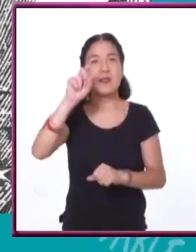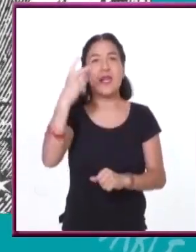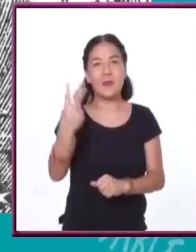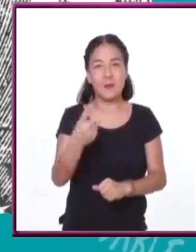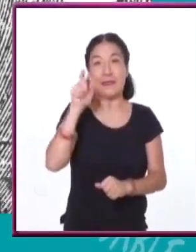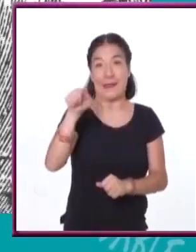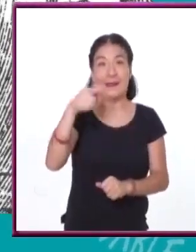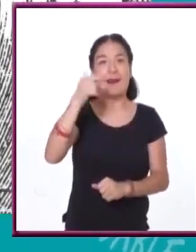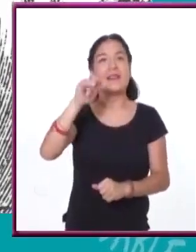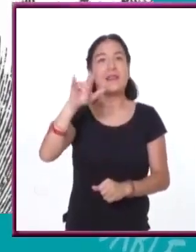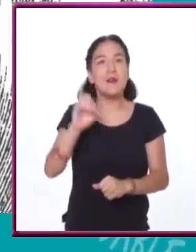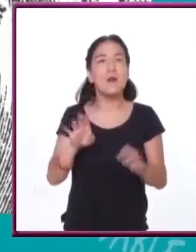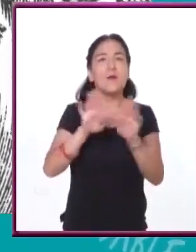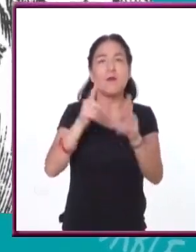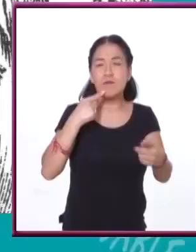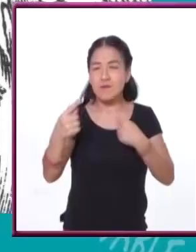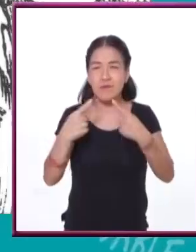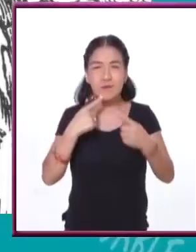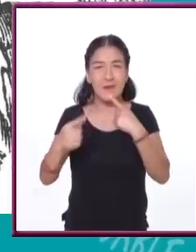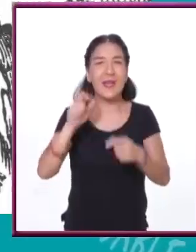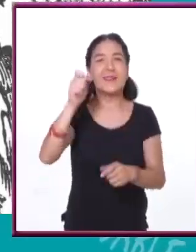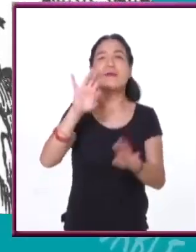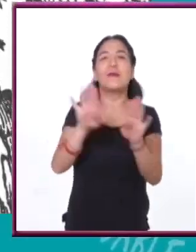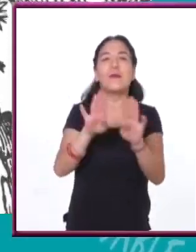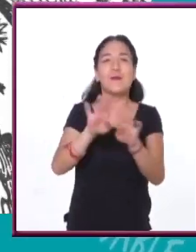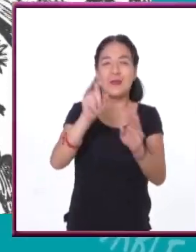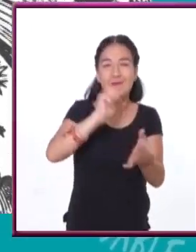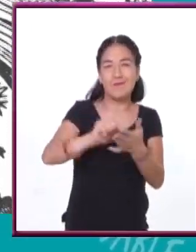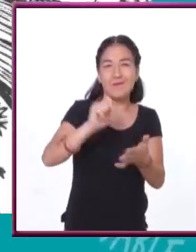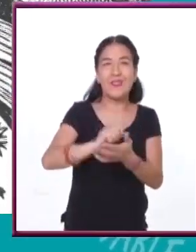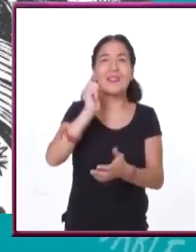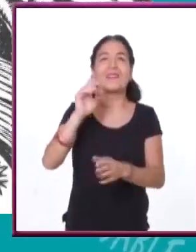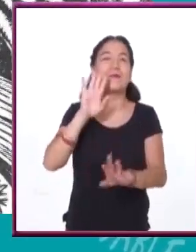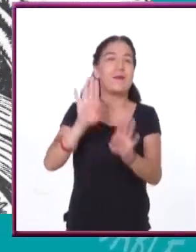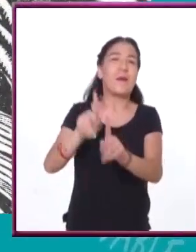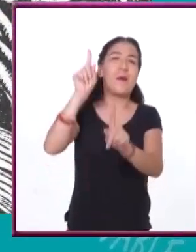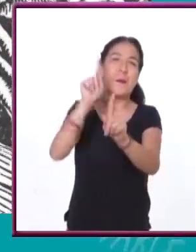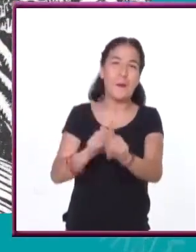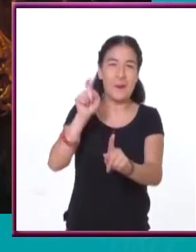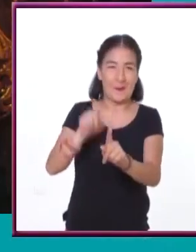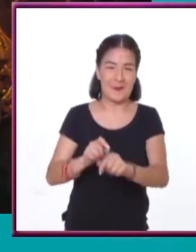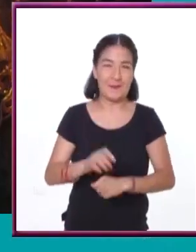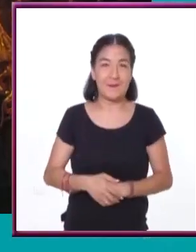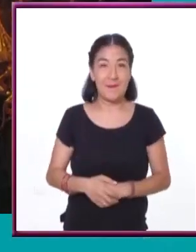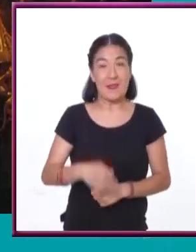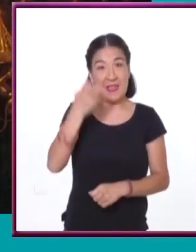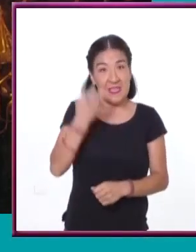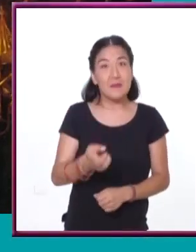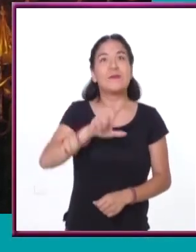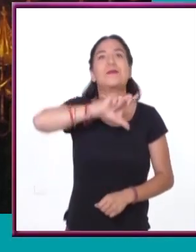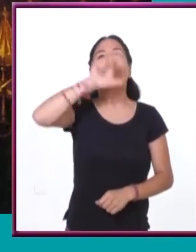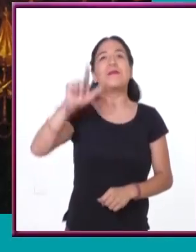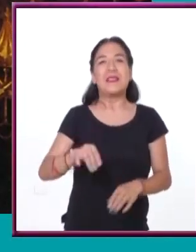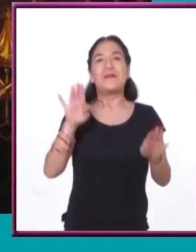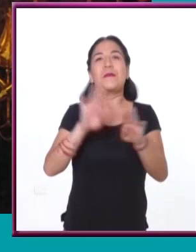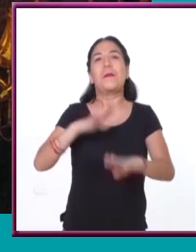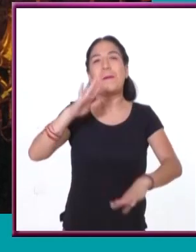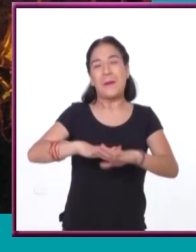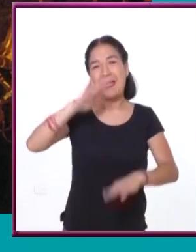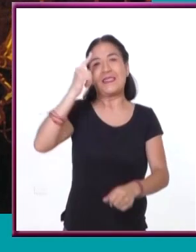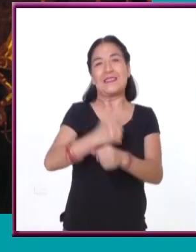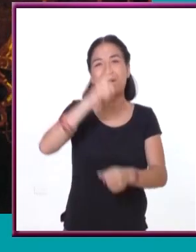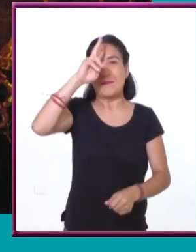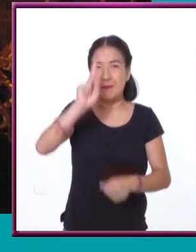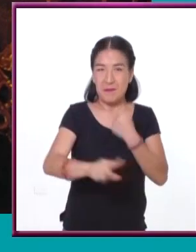una serie de diálogos con los que hace una burla abierta del geocentrismo. Esto generó un gran escándalo.